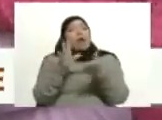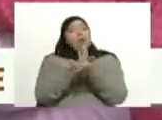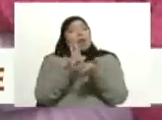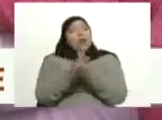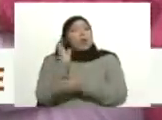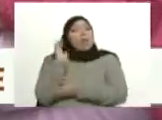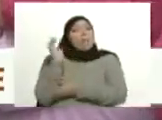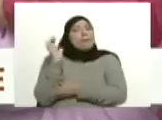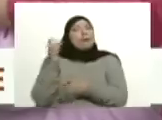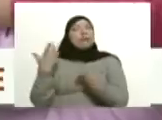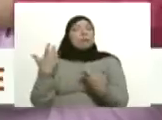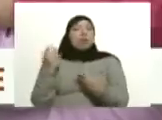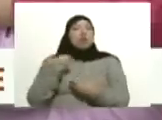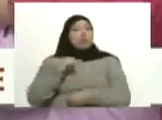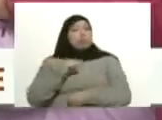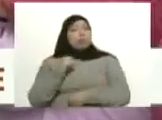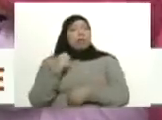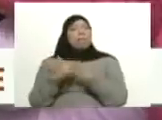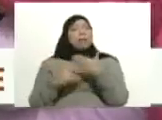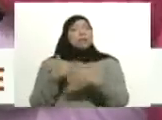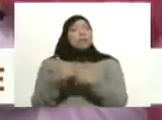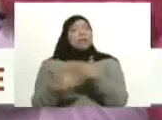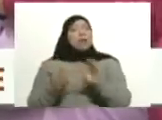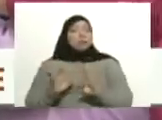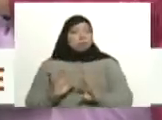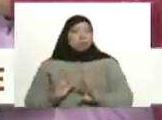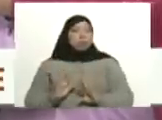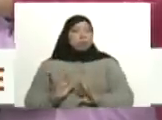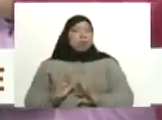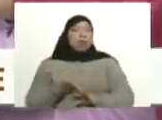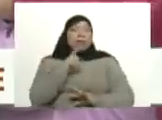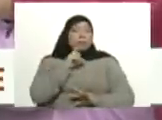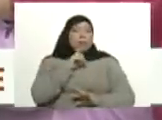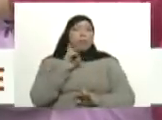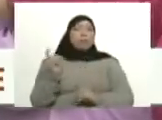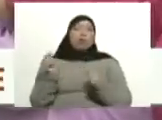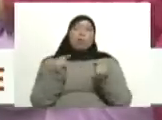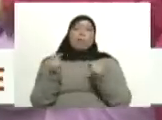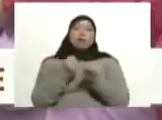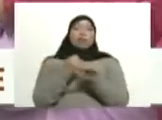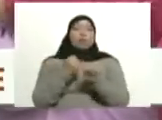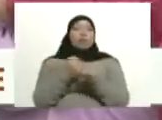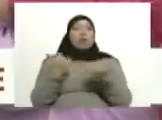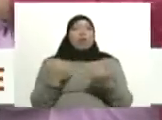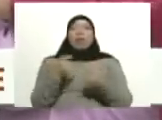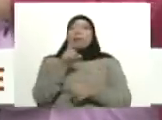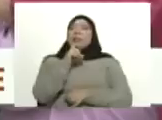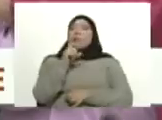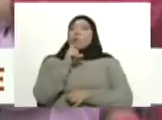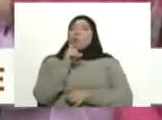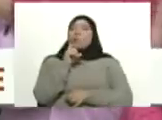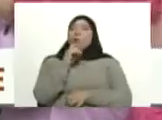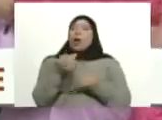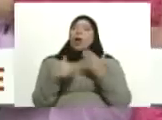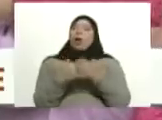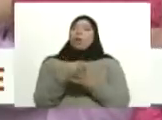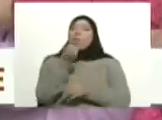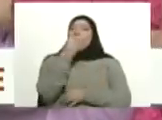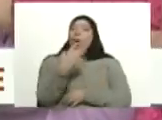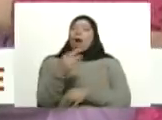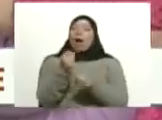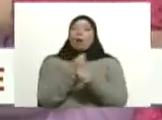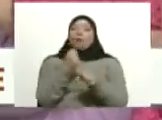venezolano? Vamos paso por paso. Fue una conversación ardua, fue una negociación ardua, pero llegó a buen puerto.